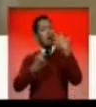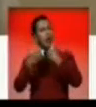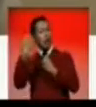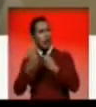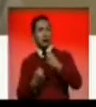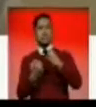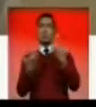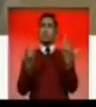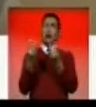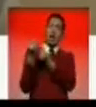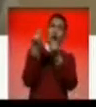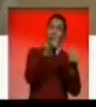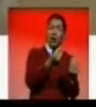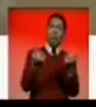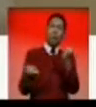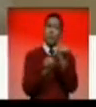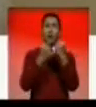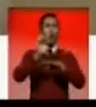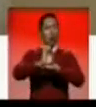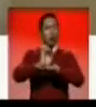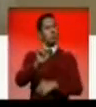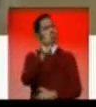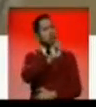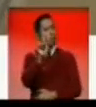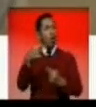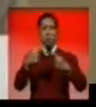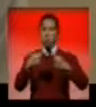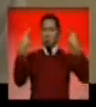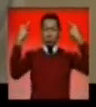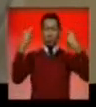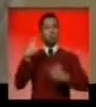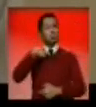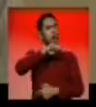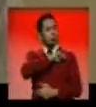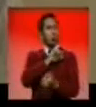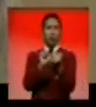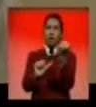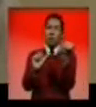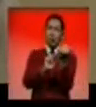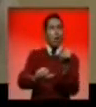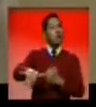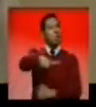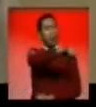patria. No la confrontación. Somos hermanos